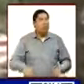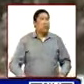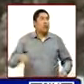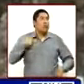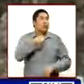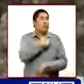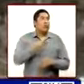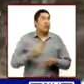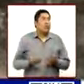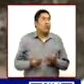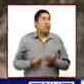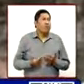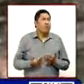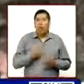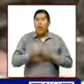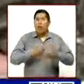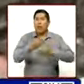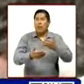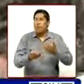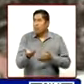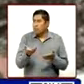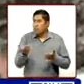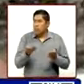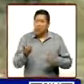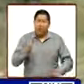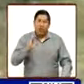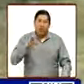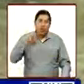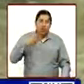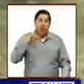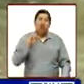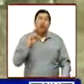Vamos a avanzar hacia el sector de Chuspipata.